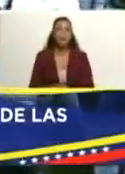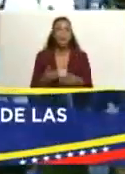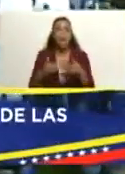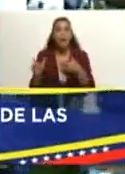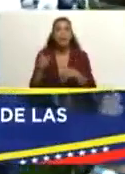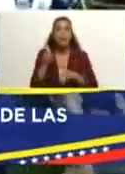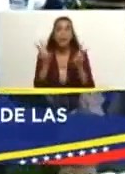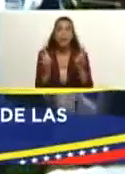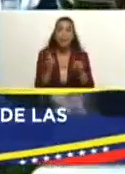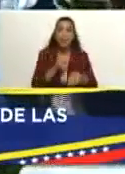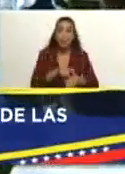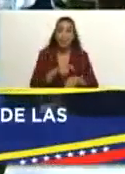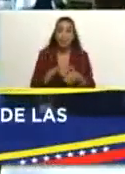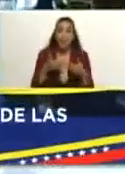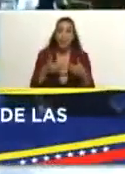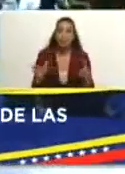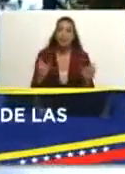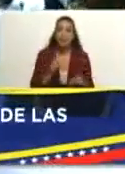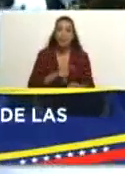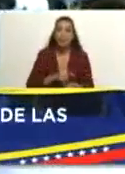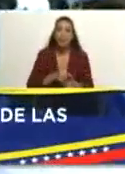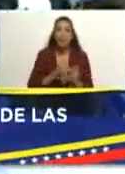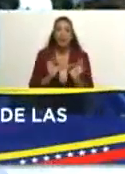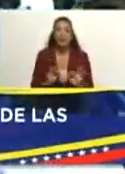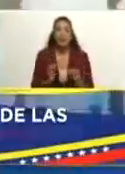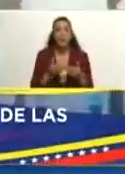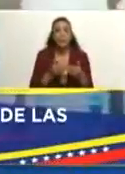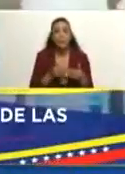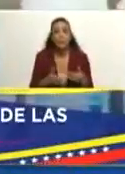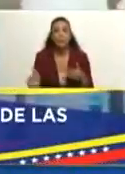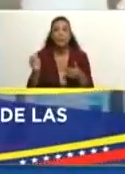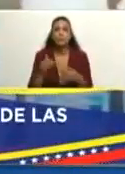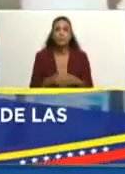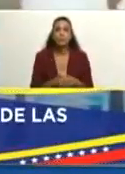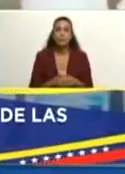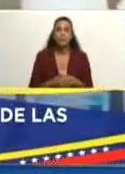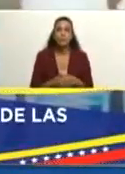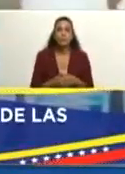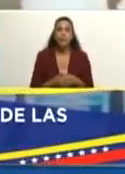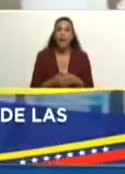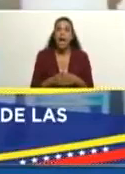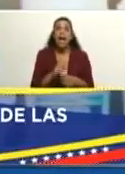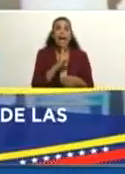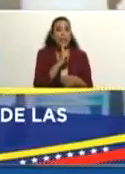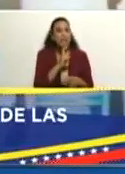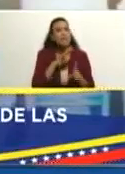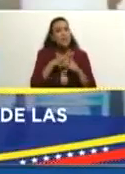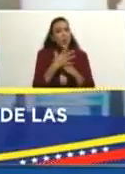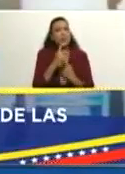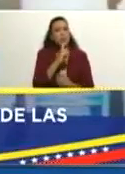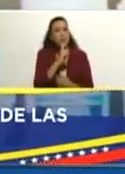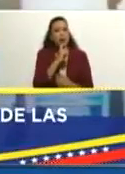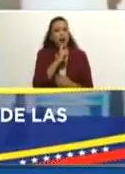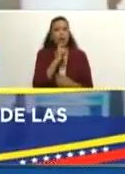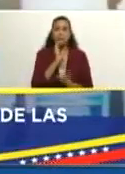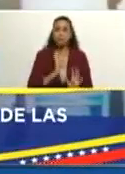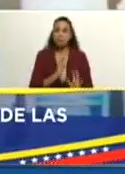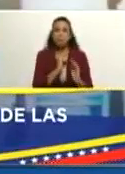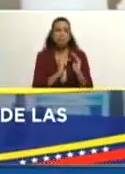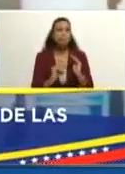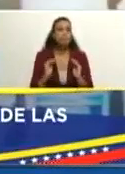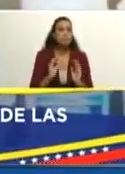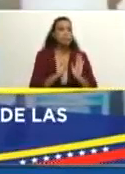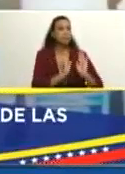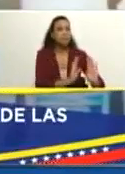Avanzando, avanzando. Siempre avanzando. Por encima de las dificultades, por encima de